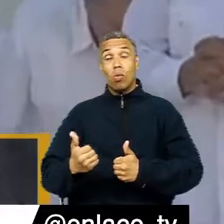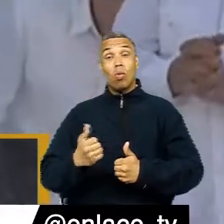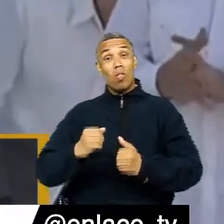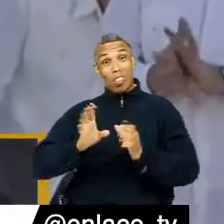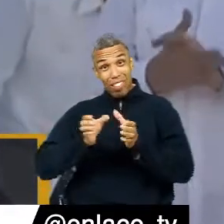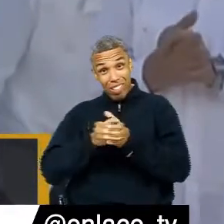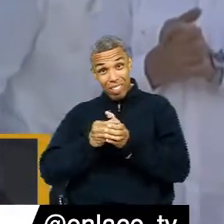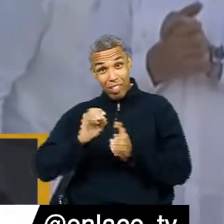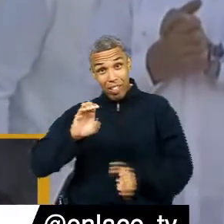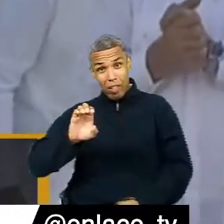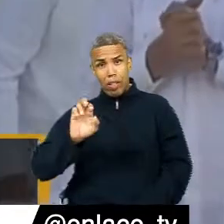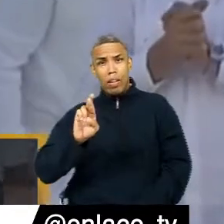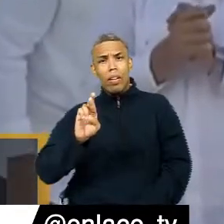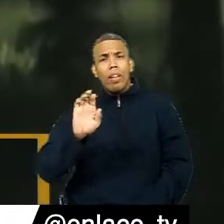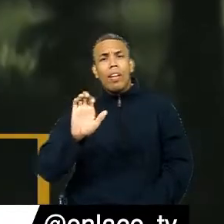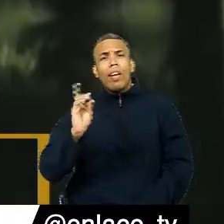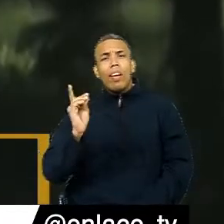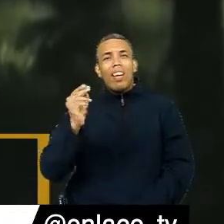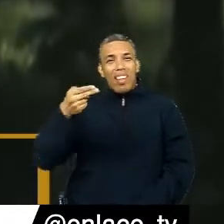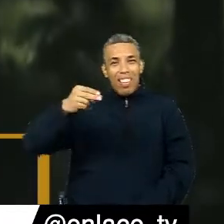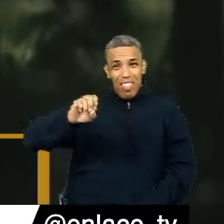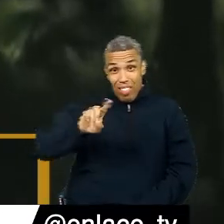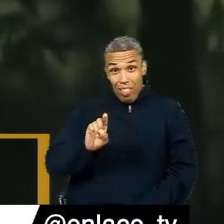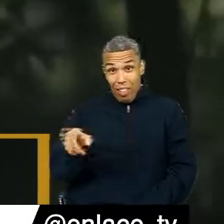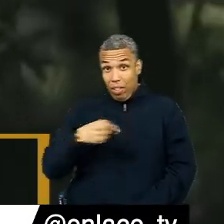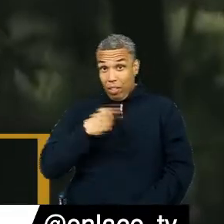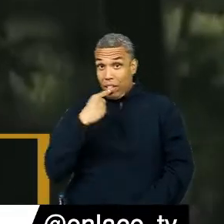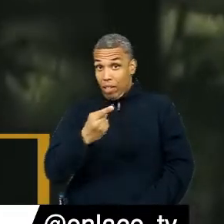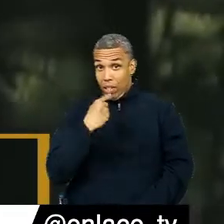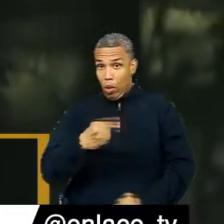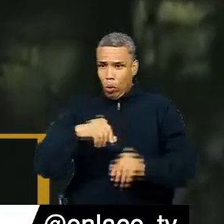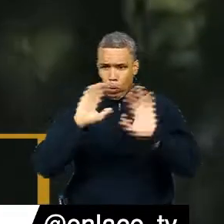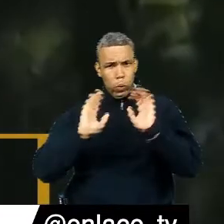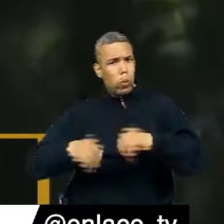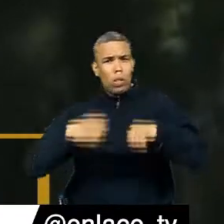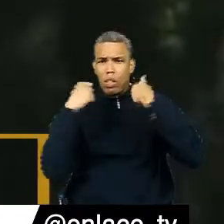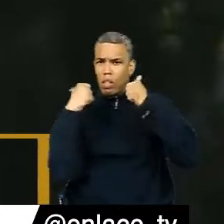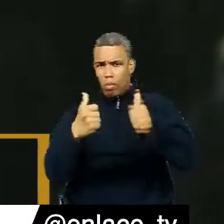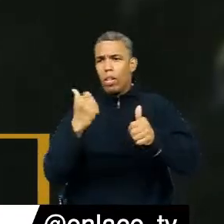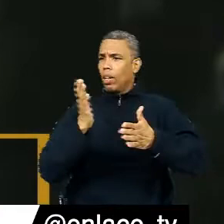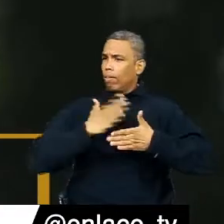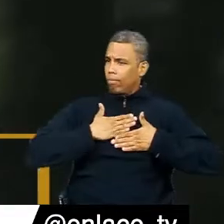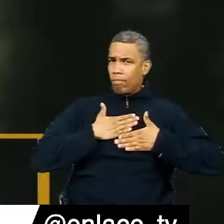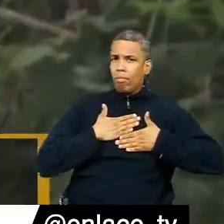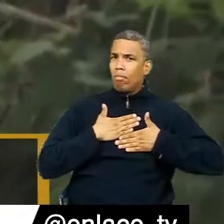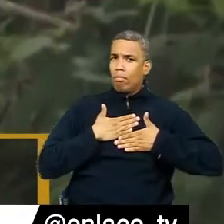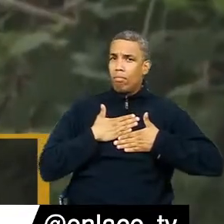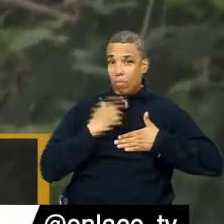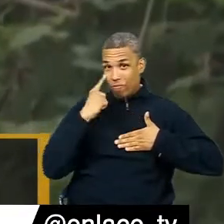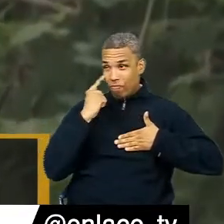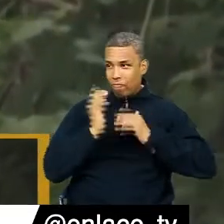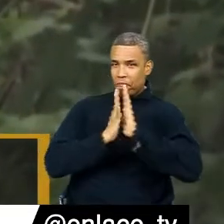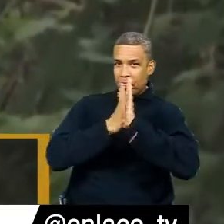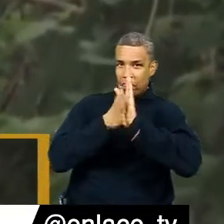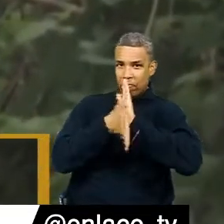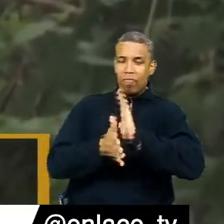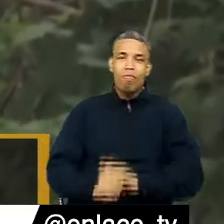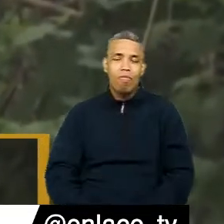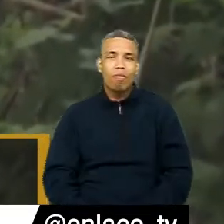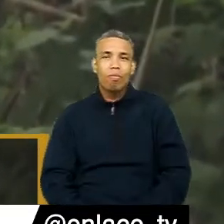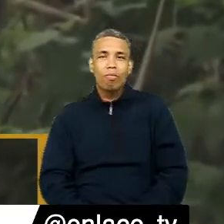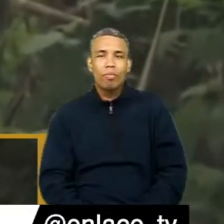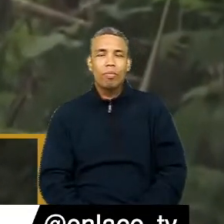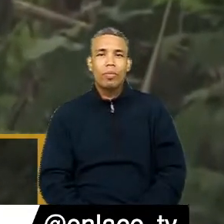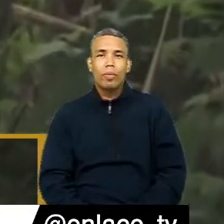entre el gobierno del presidente Juan Manuel Santos y el Ejército de Liberación ELN, Enlace Noticias consultó la opinión de organizaciones sociales, entre ellas Credos,